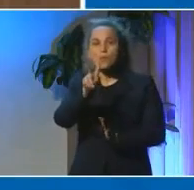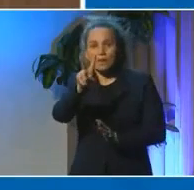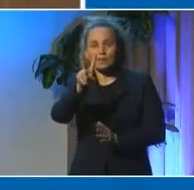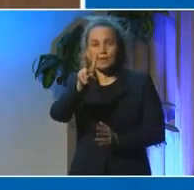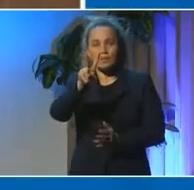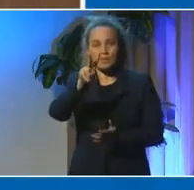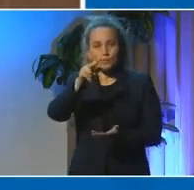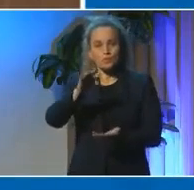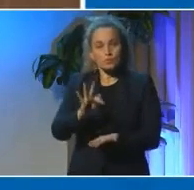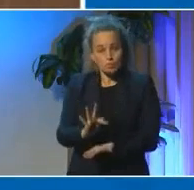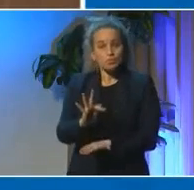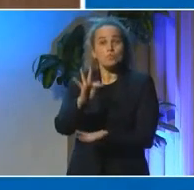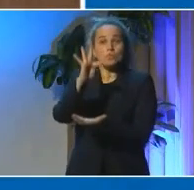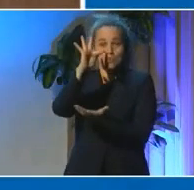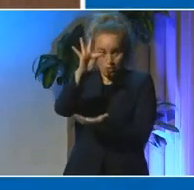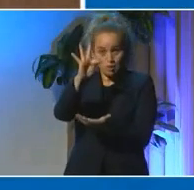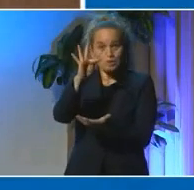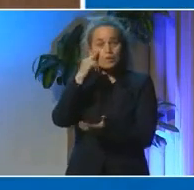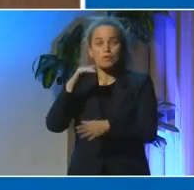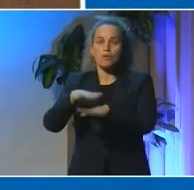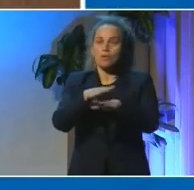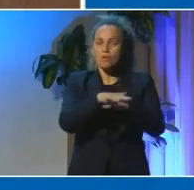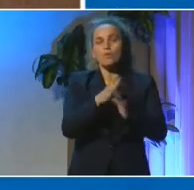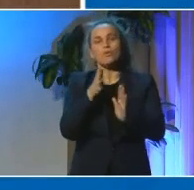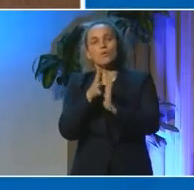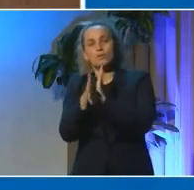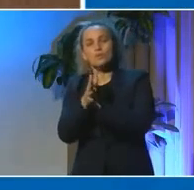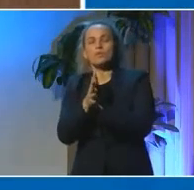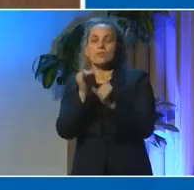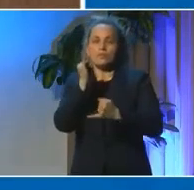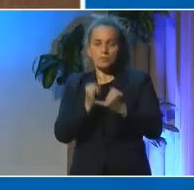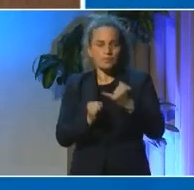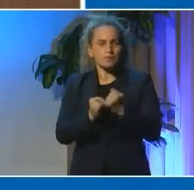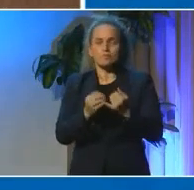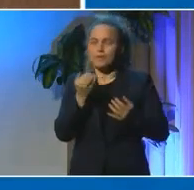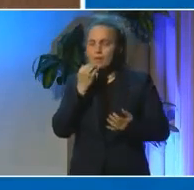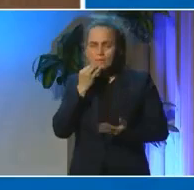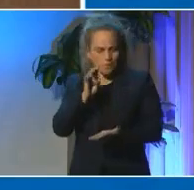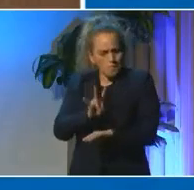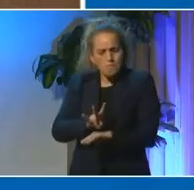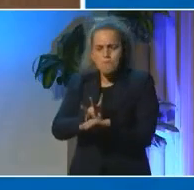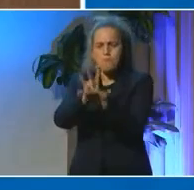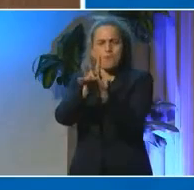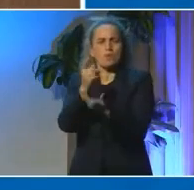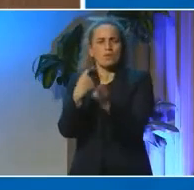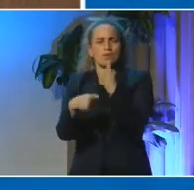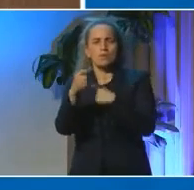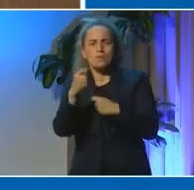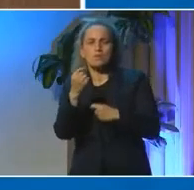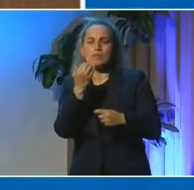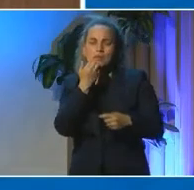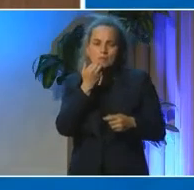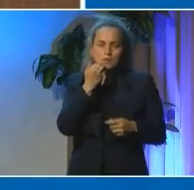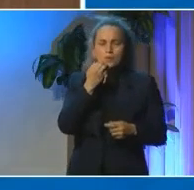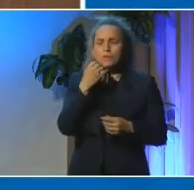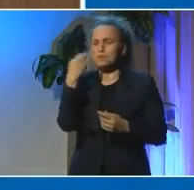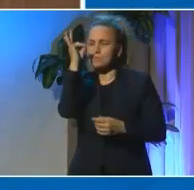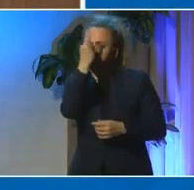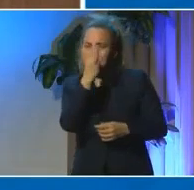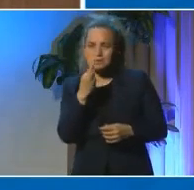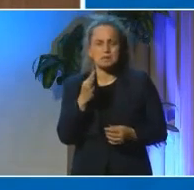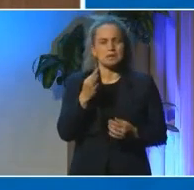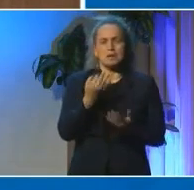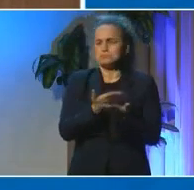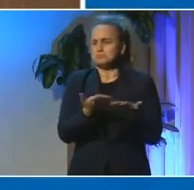recuperamos en Alianza entonces nuestro mensaje para cerrar es desde cualquier modelo de negocio una telco cosmética